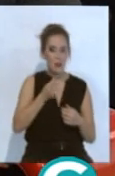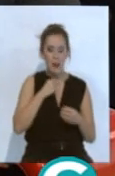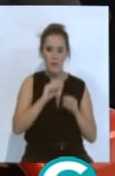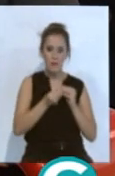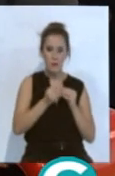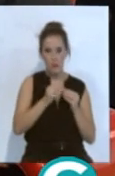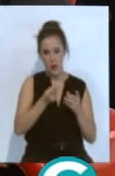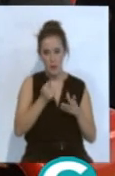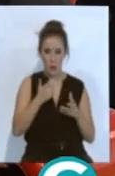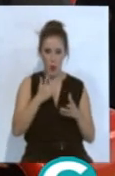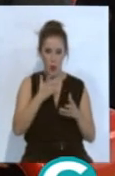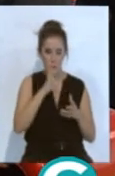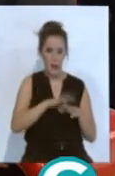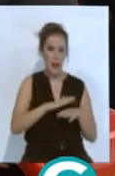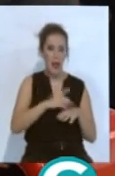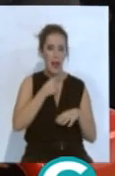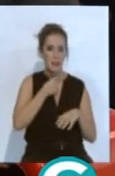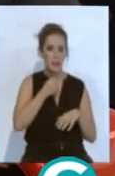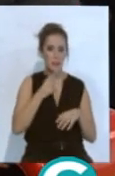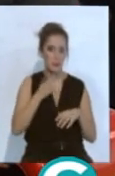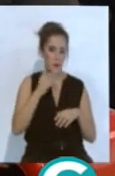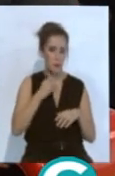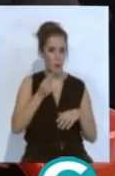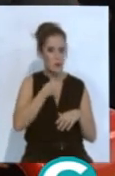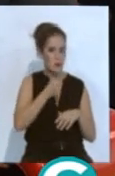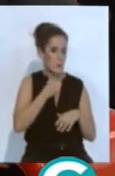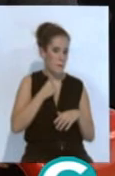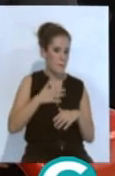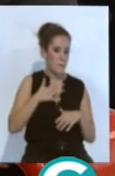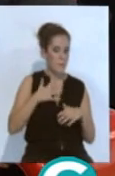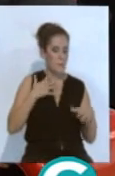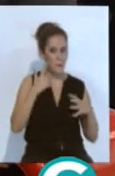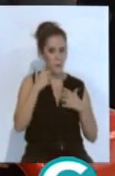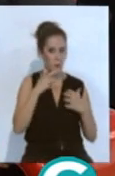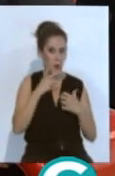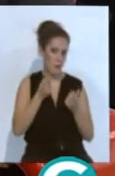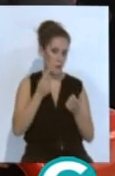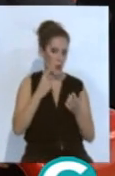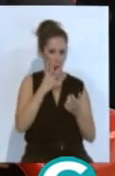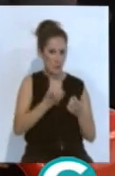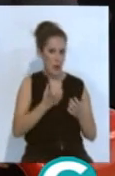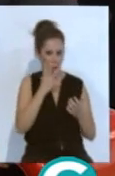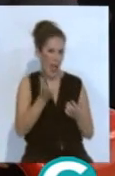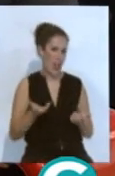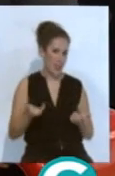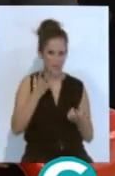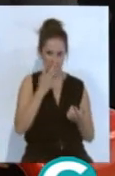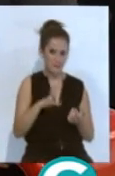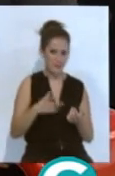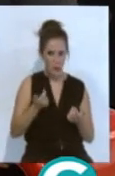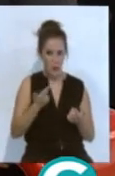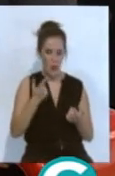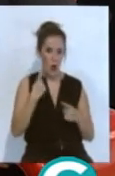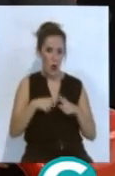no hay que ser siempre simpático. A lo mejor se tiene mucho aje siendo un gran malaje, y es lo que él tenía. Él tenía